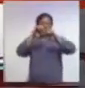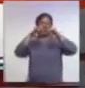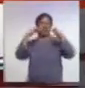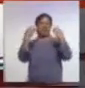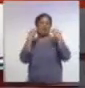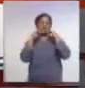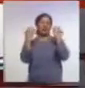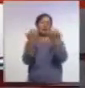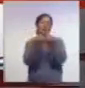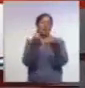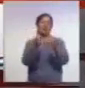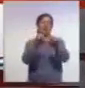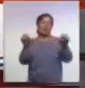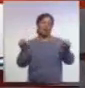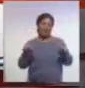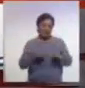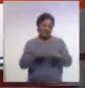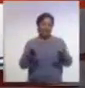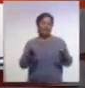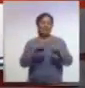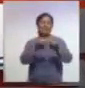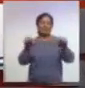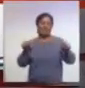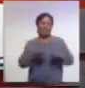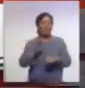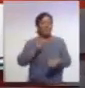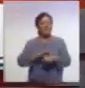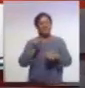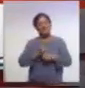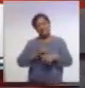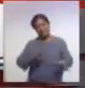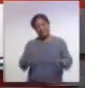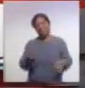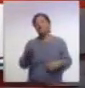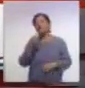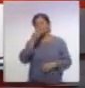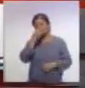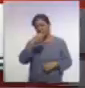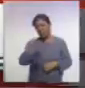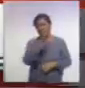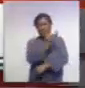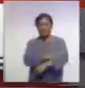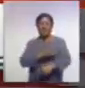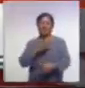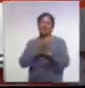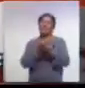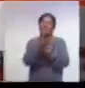de Ahora Noticias aquí lo esperan con mucha más información. Que tenga una excelente tarde y muy buen provecho.